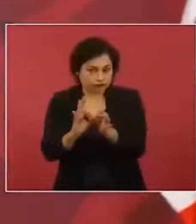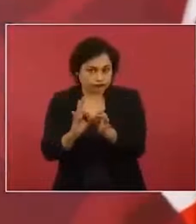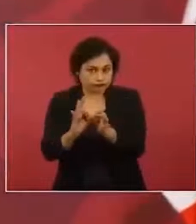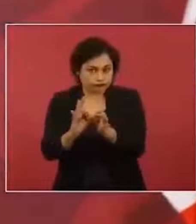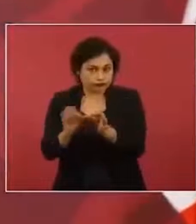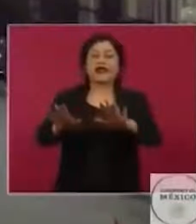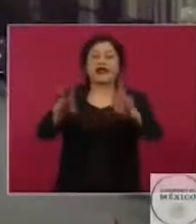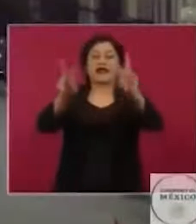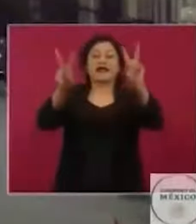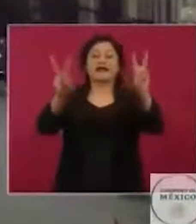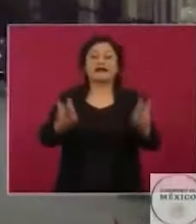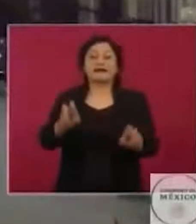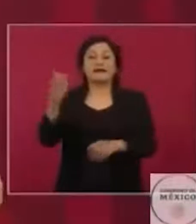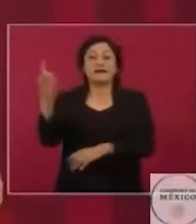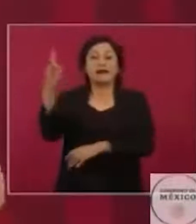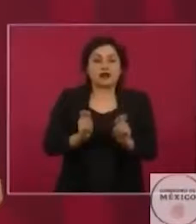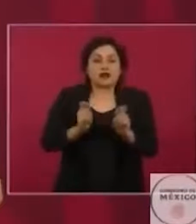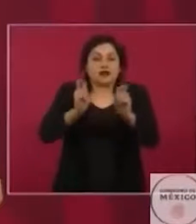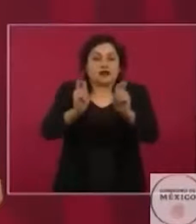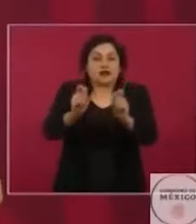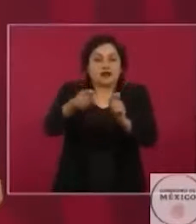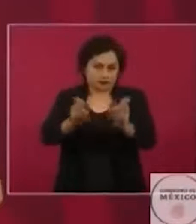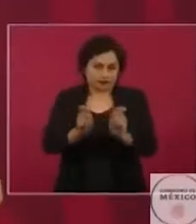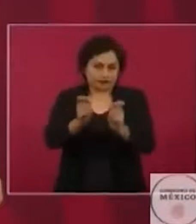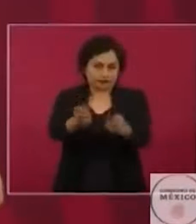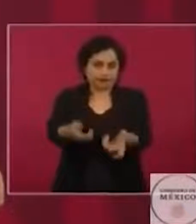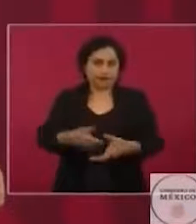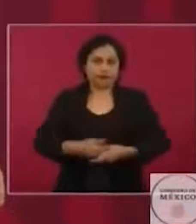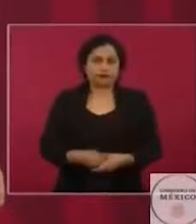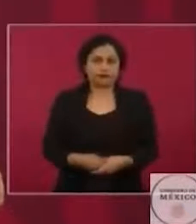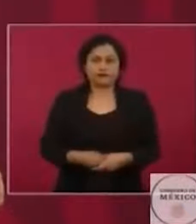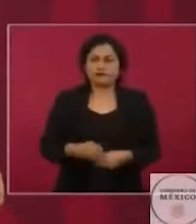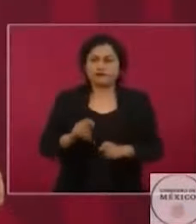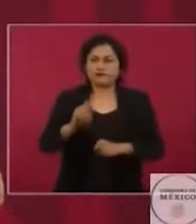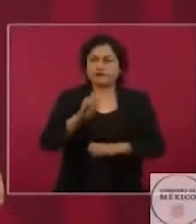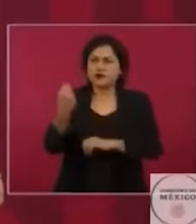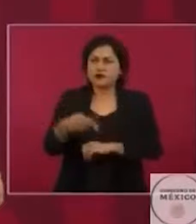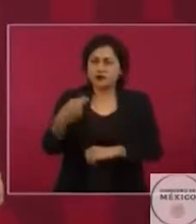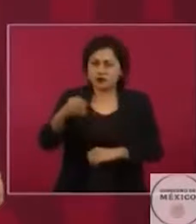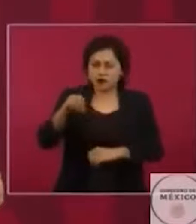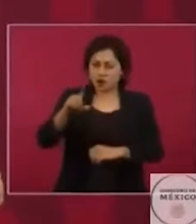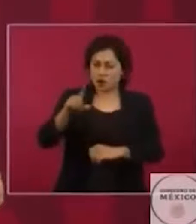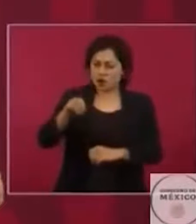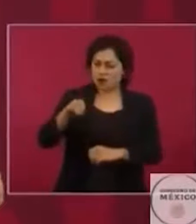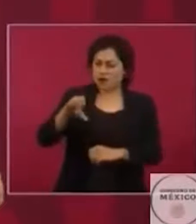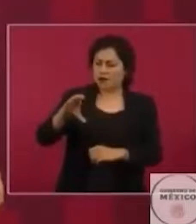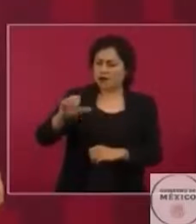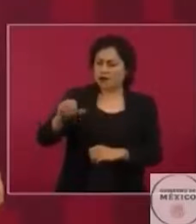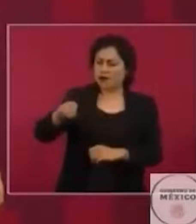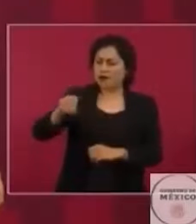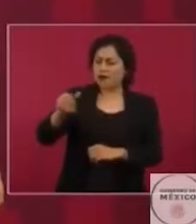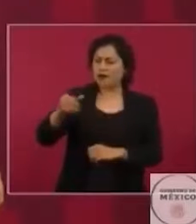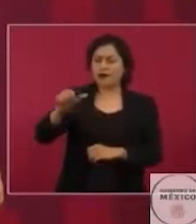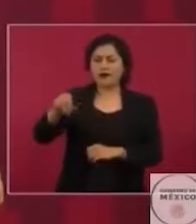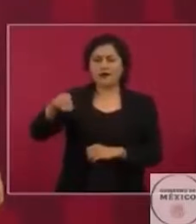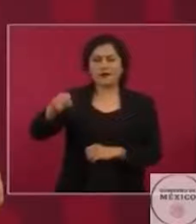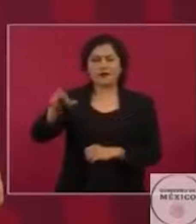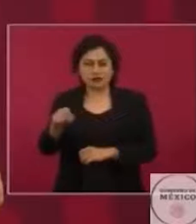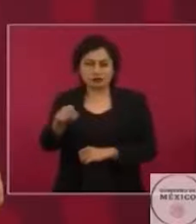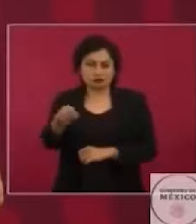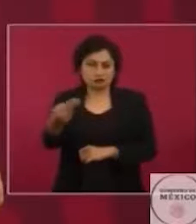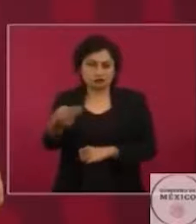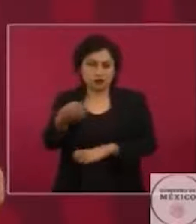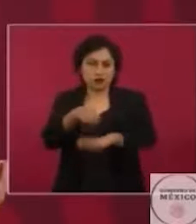solicitaron. Va a entregar a la empresa Olmeca Maya Mexica, así se llama, la